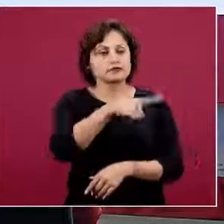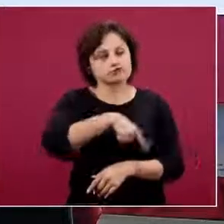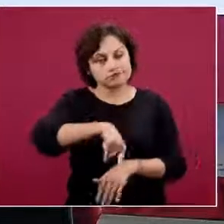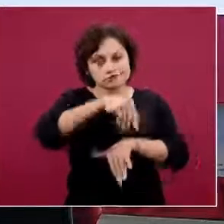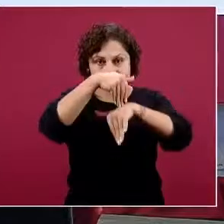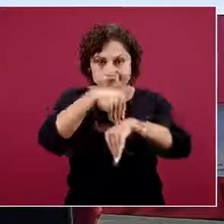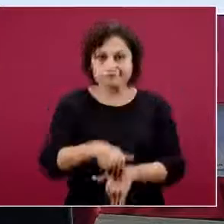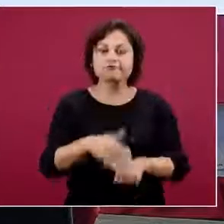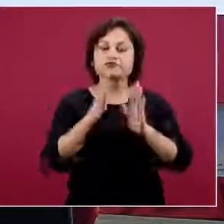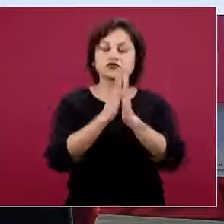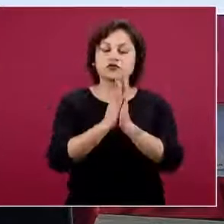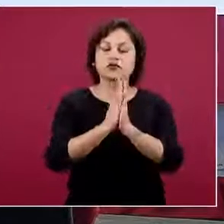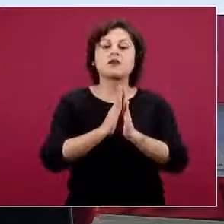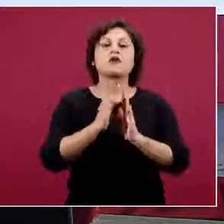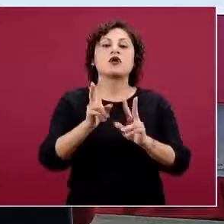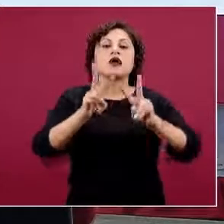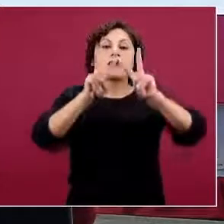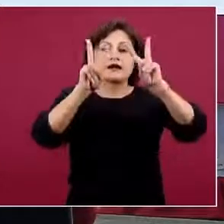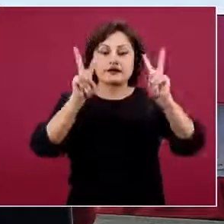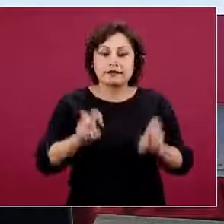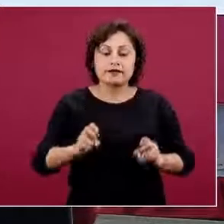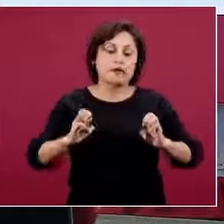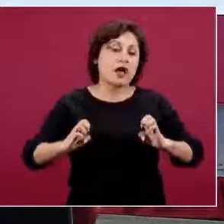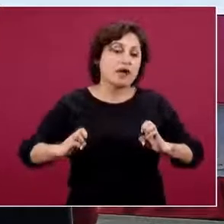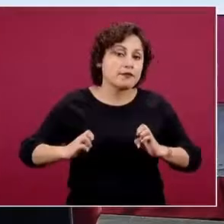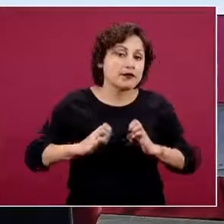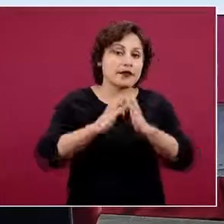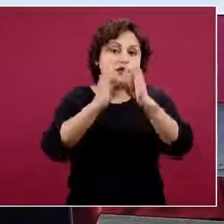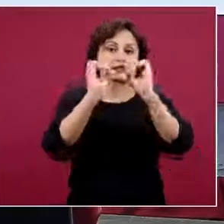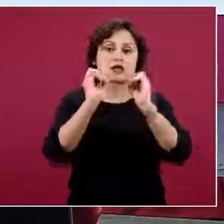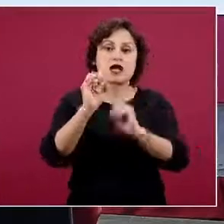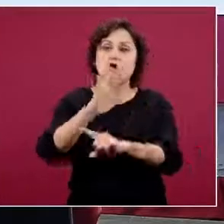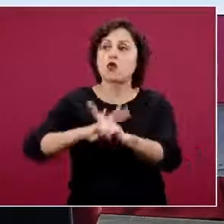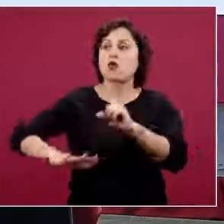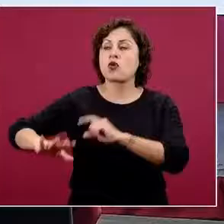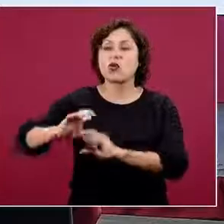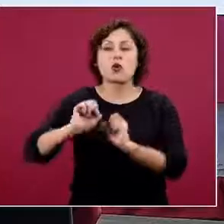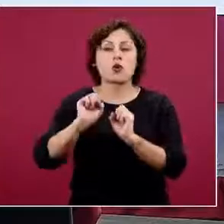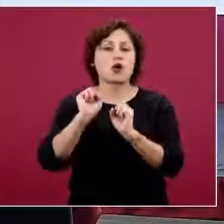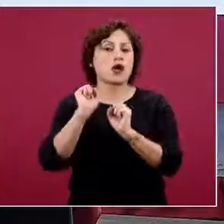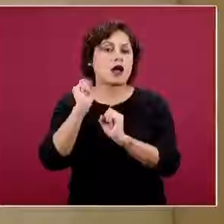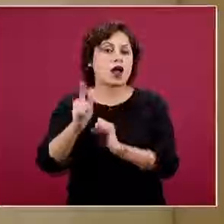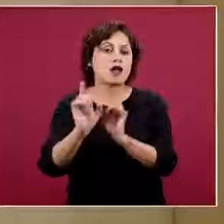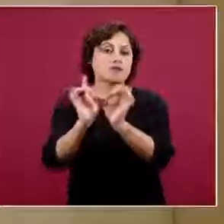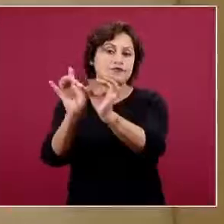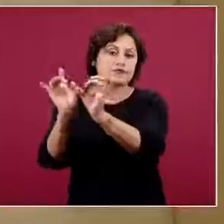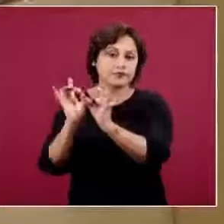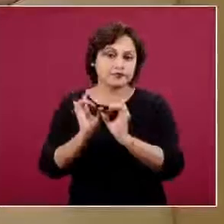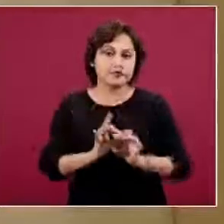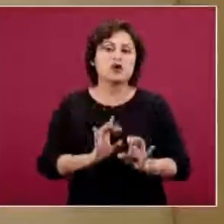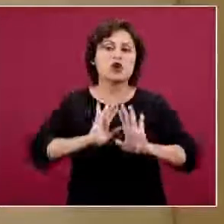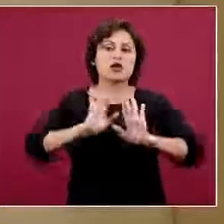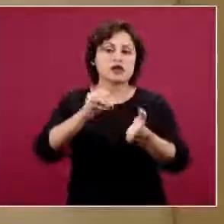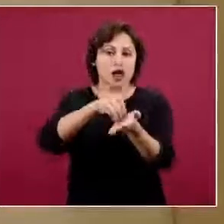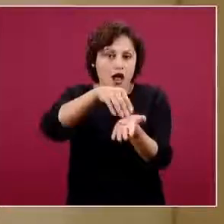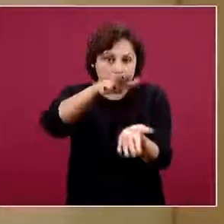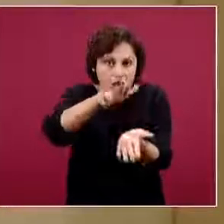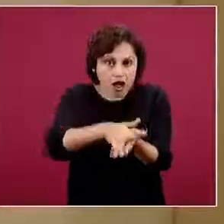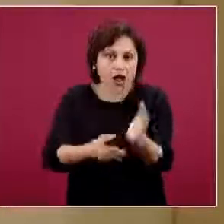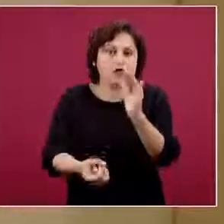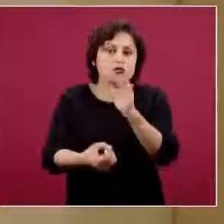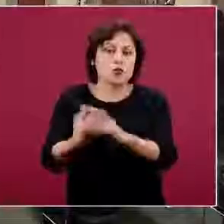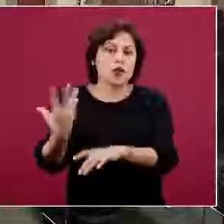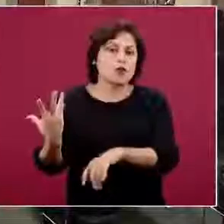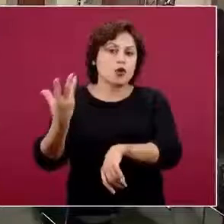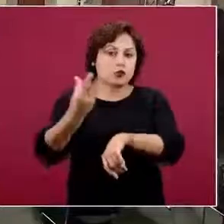las emergencias y desastres, y ahora con la pandemia, muchos de ellos publicados y muchos de ellos actualizados y otros novedosos.